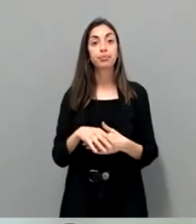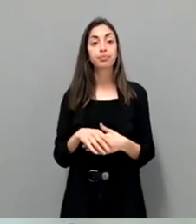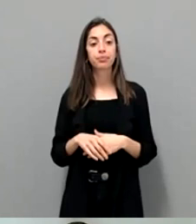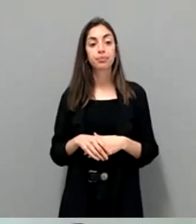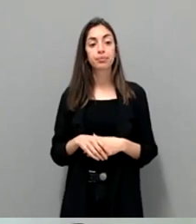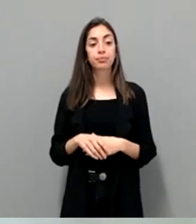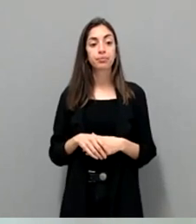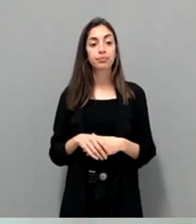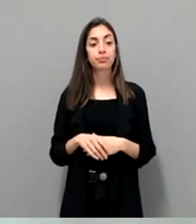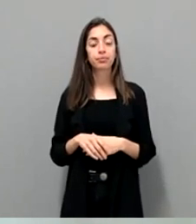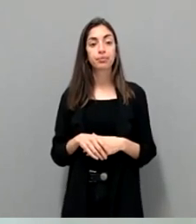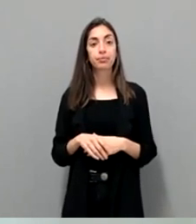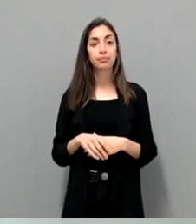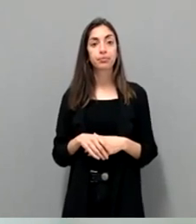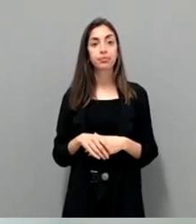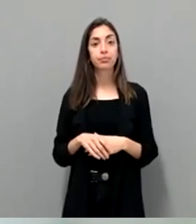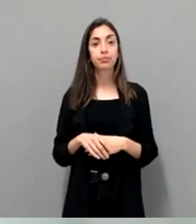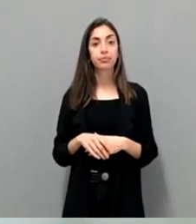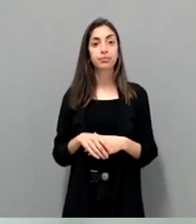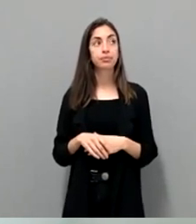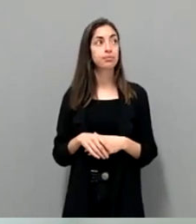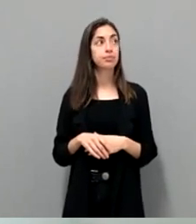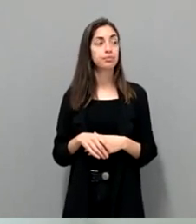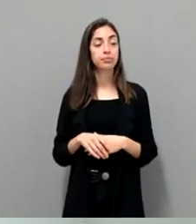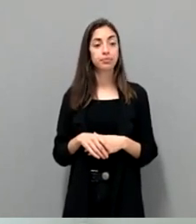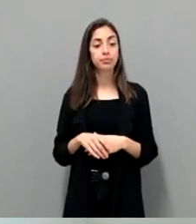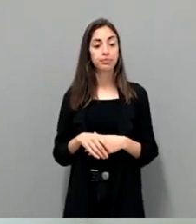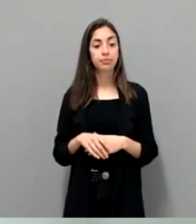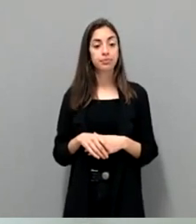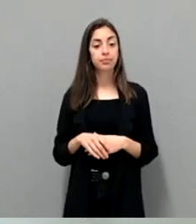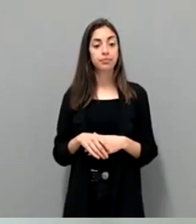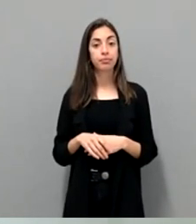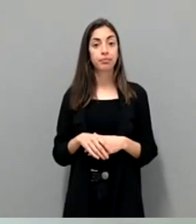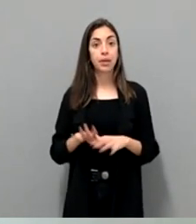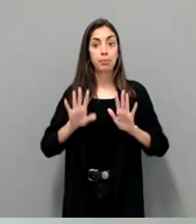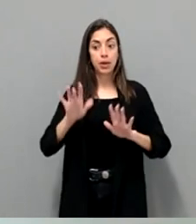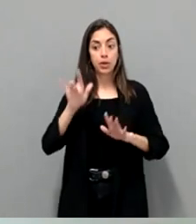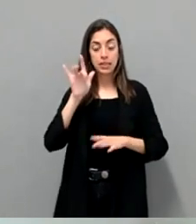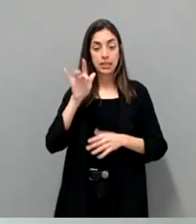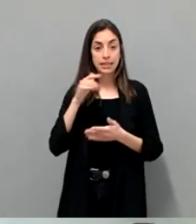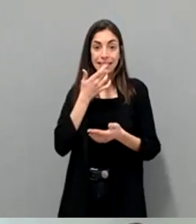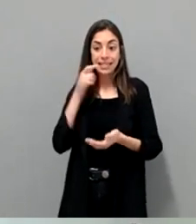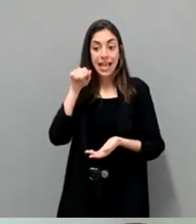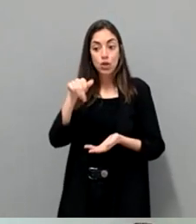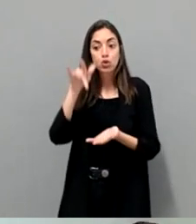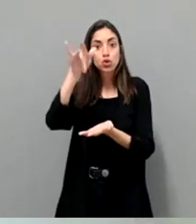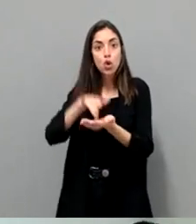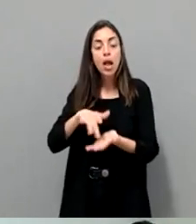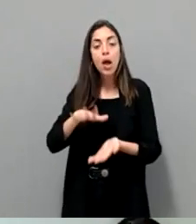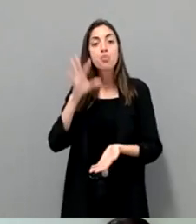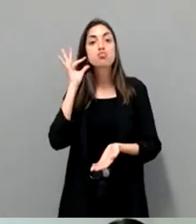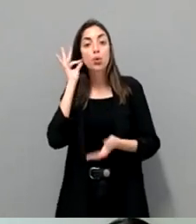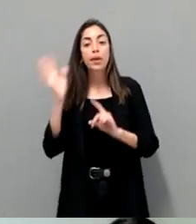víctima de violencia. Pero si esto le hubiera pasado a una mujer víctima